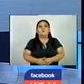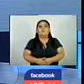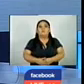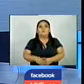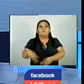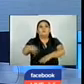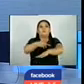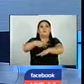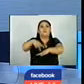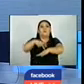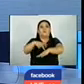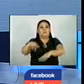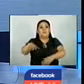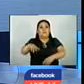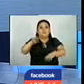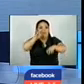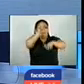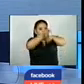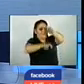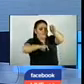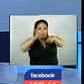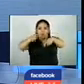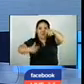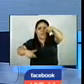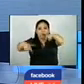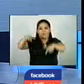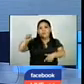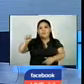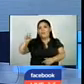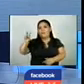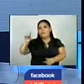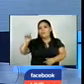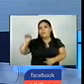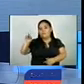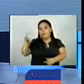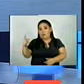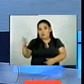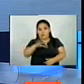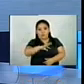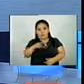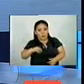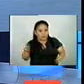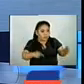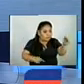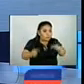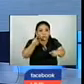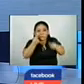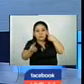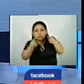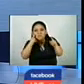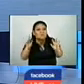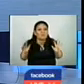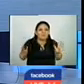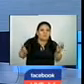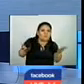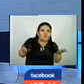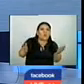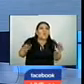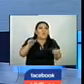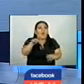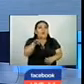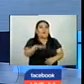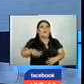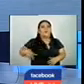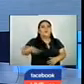parque de diversiones Sibarland se ha convertido en uno de los atractivos más visitados por las familias salvadoreñas. Conozca parte del ambiente que se